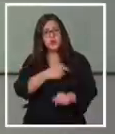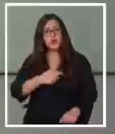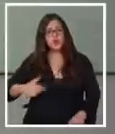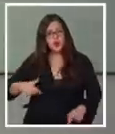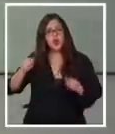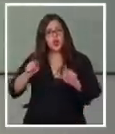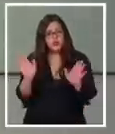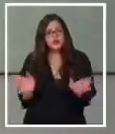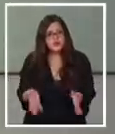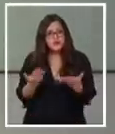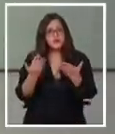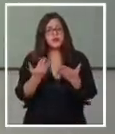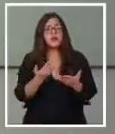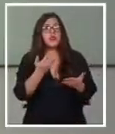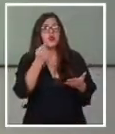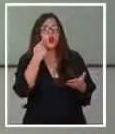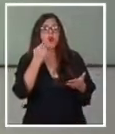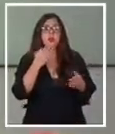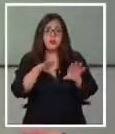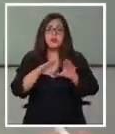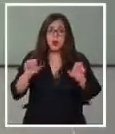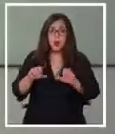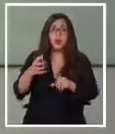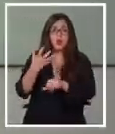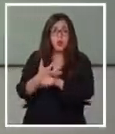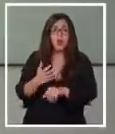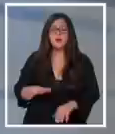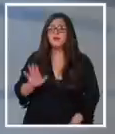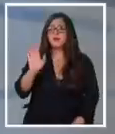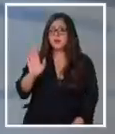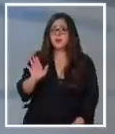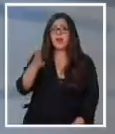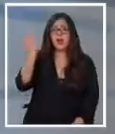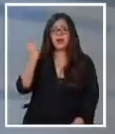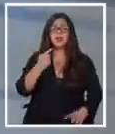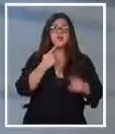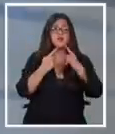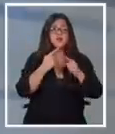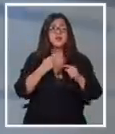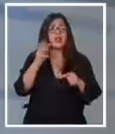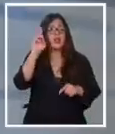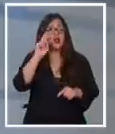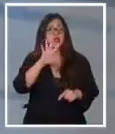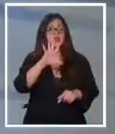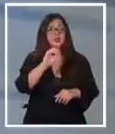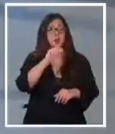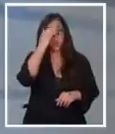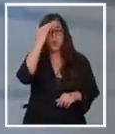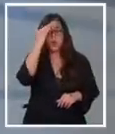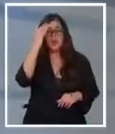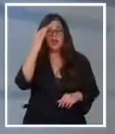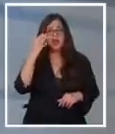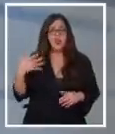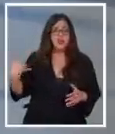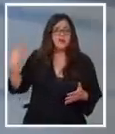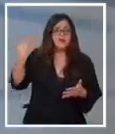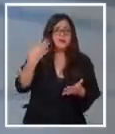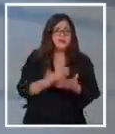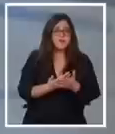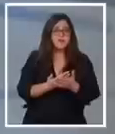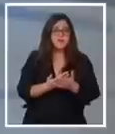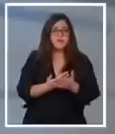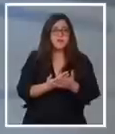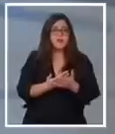y eso lo que vamos a impulsar y además existe amplio consenso académico al respecto de 7 comenzaba esta entrevista regulados los 50 días del inicio del gobierno que no ha sido